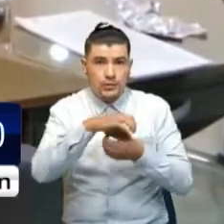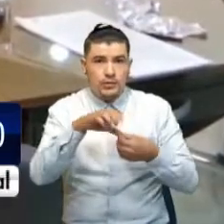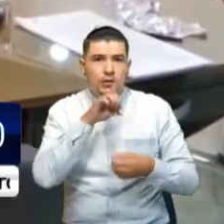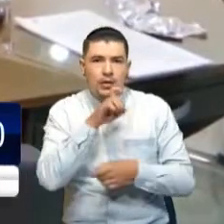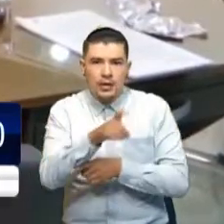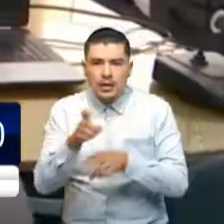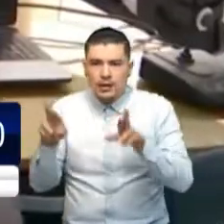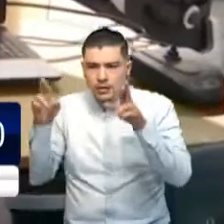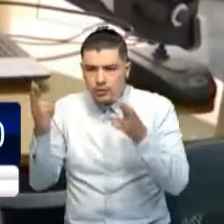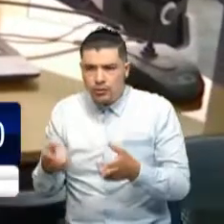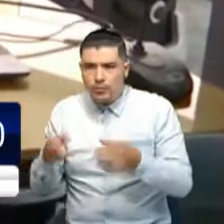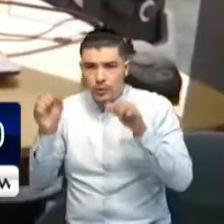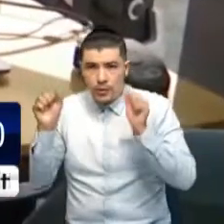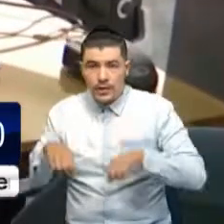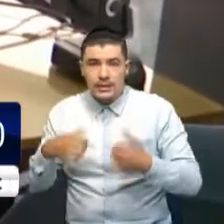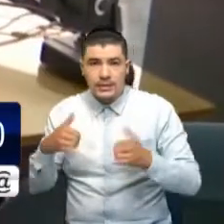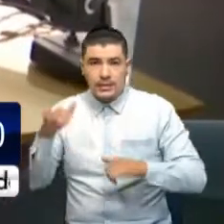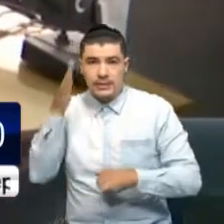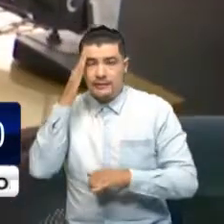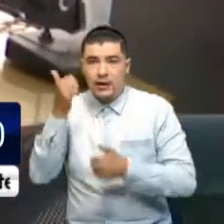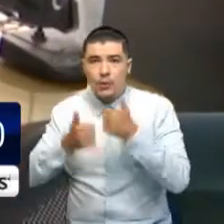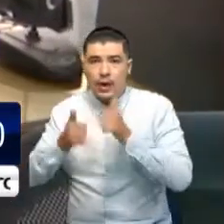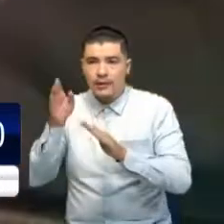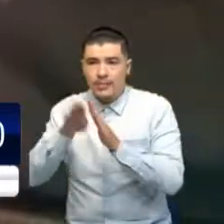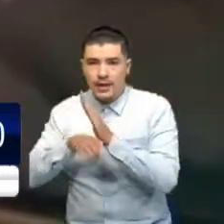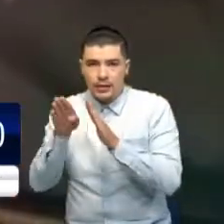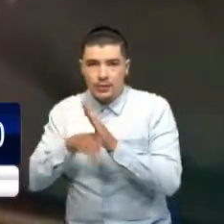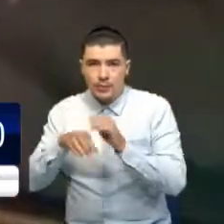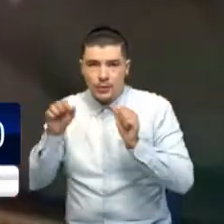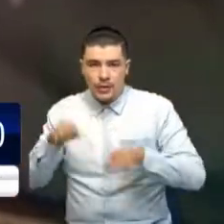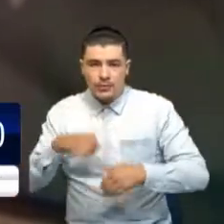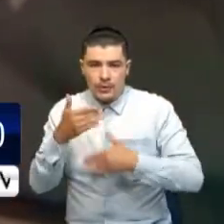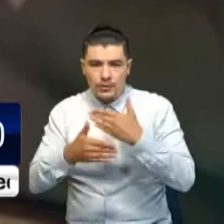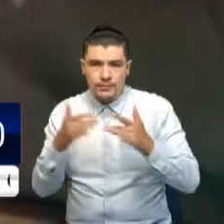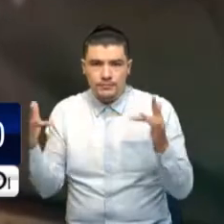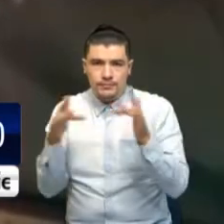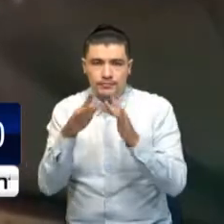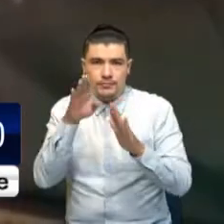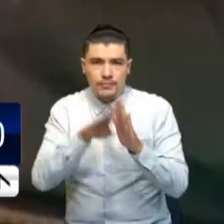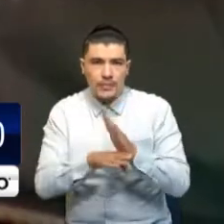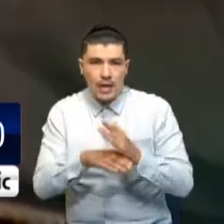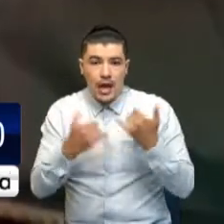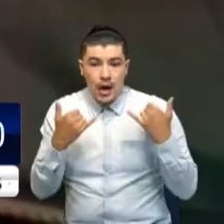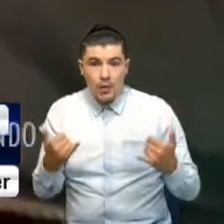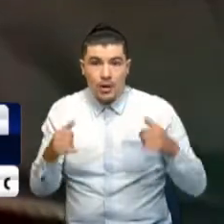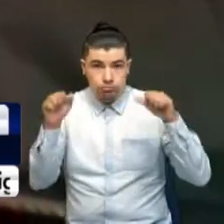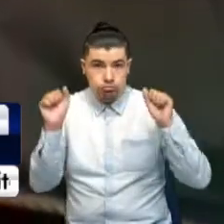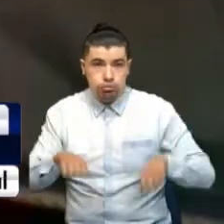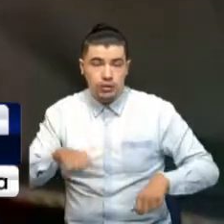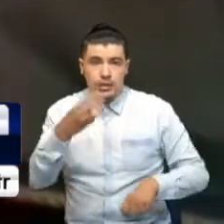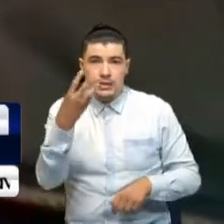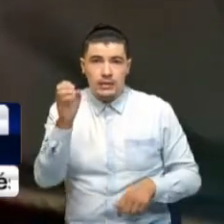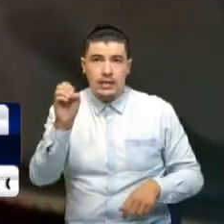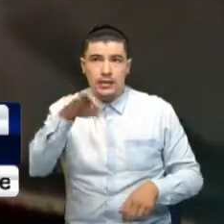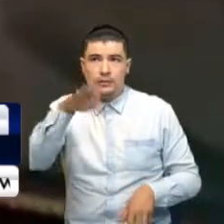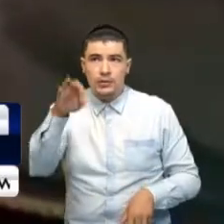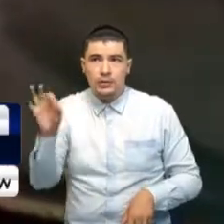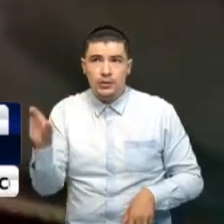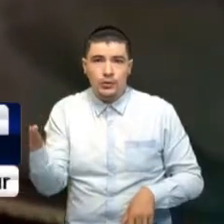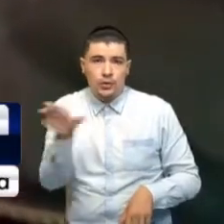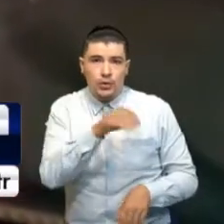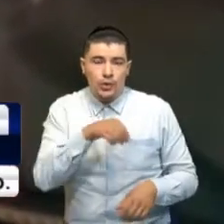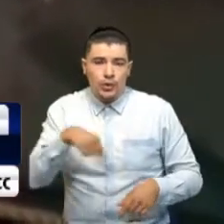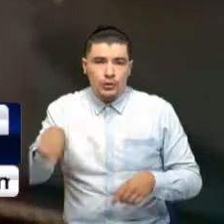que permiten los límites del marco fiscal. Por ahora se aprobó el 30% para todos los predios que